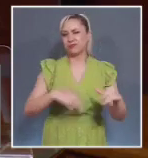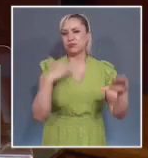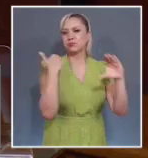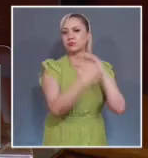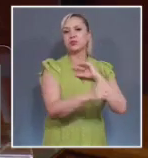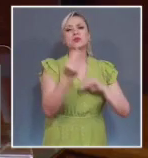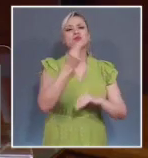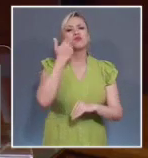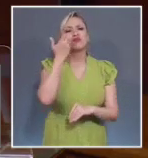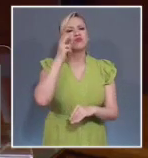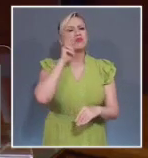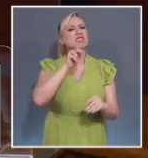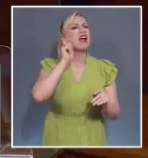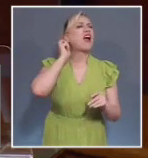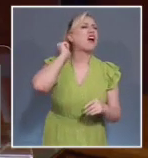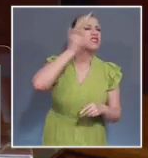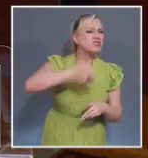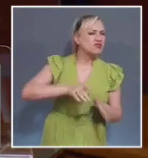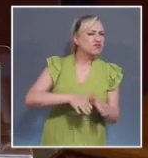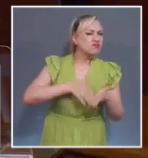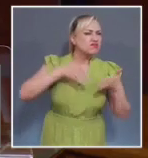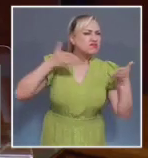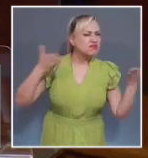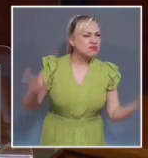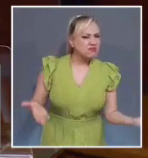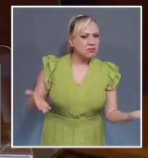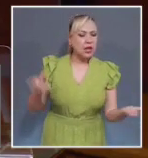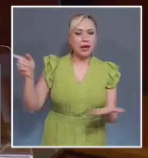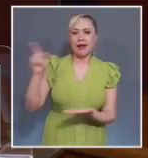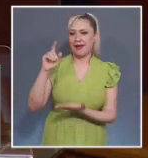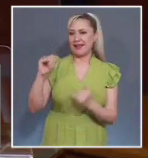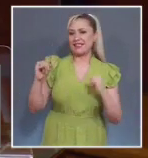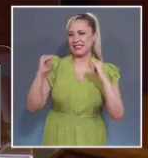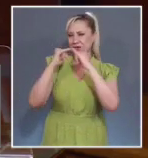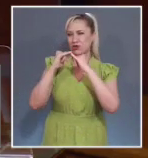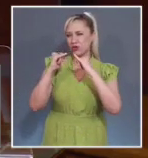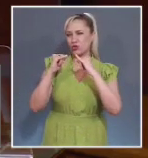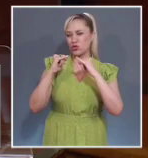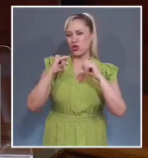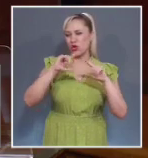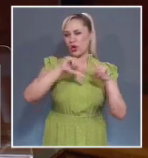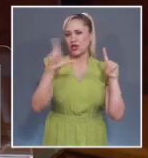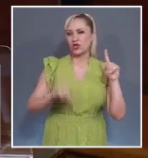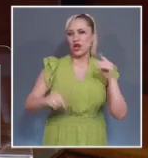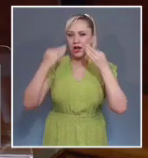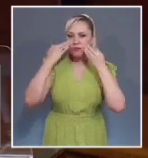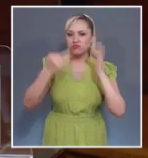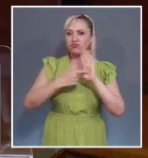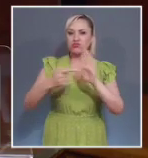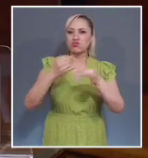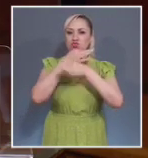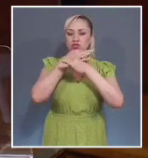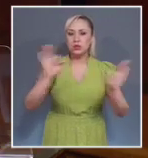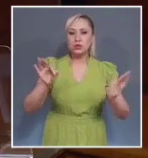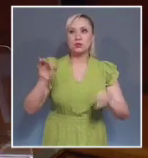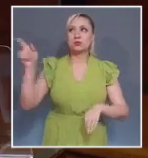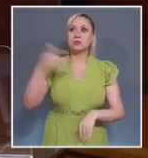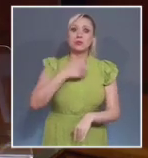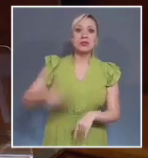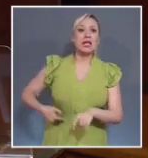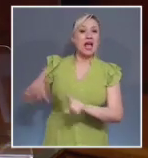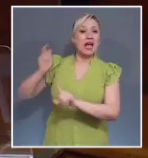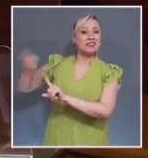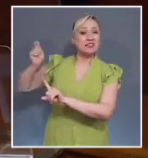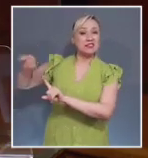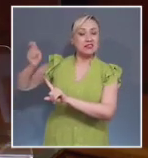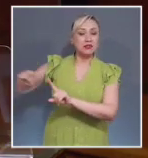INAI respecto de unas de estas dependencias del Ejecutivo Federal, no se va a poder invocar